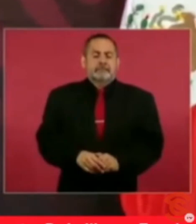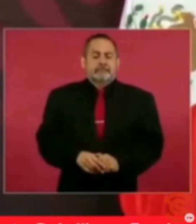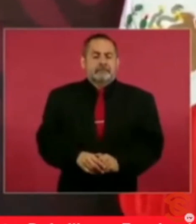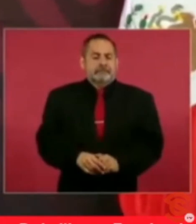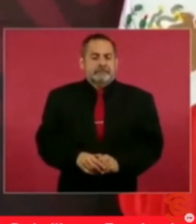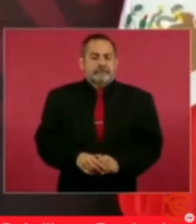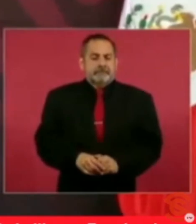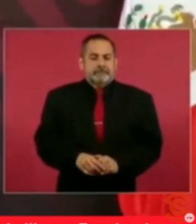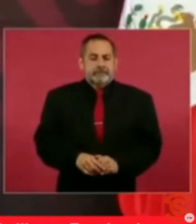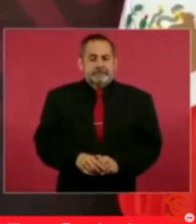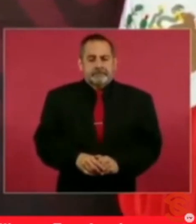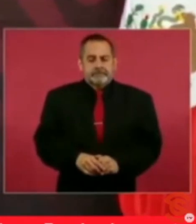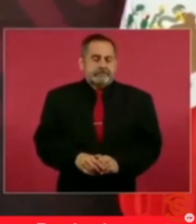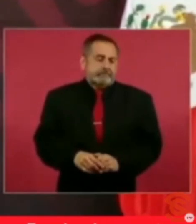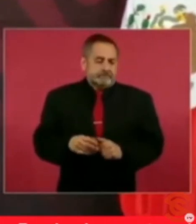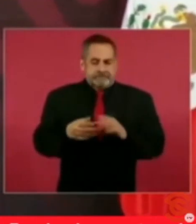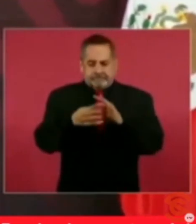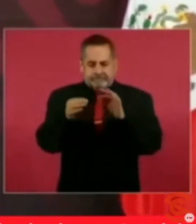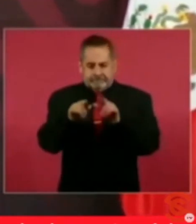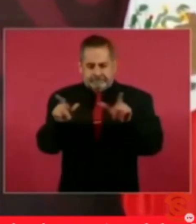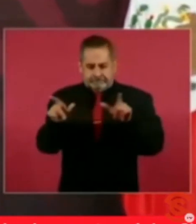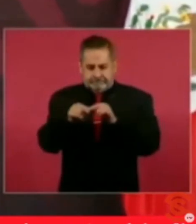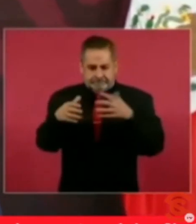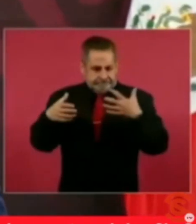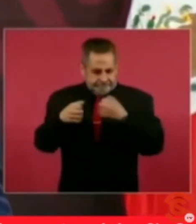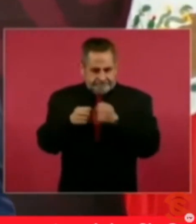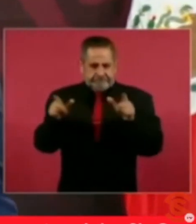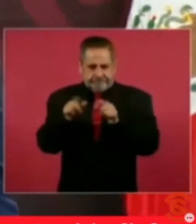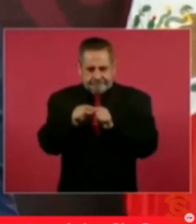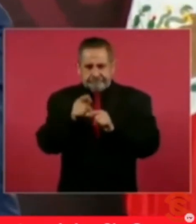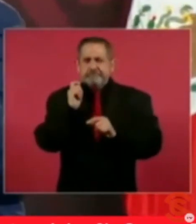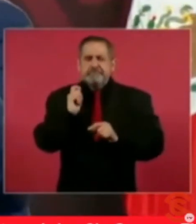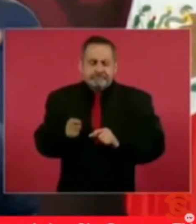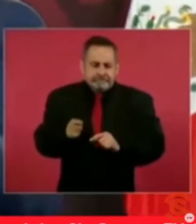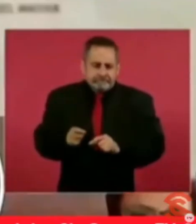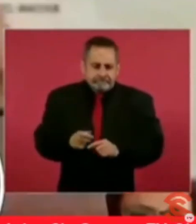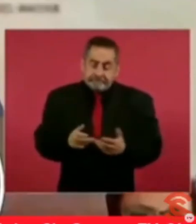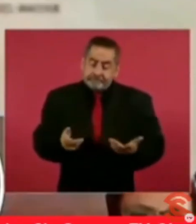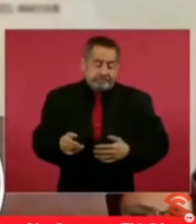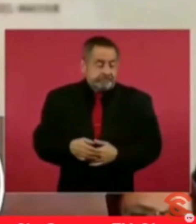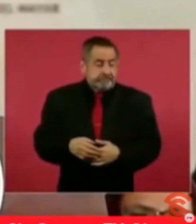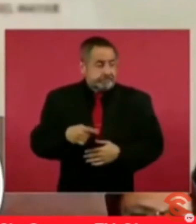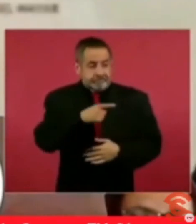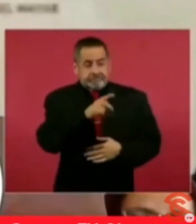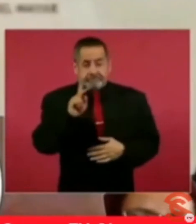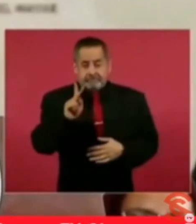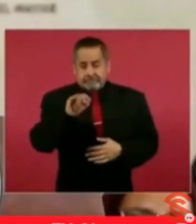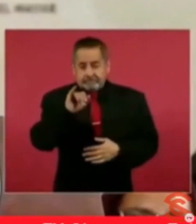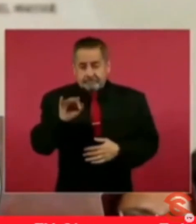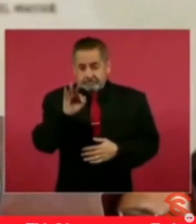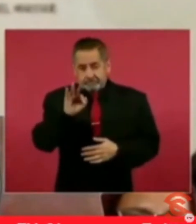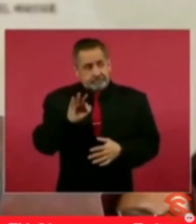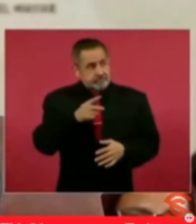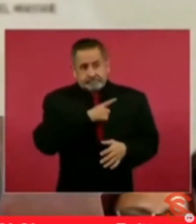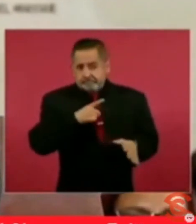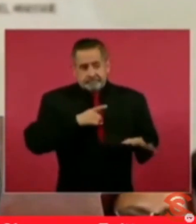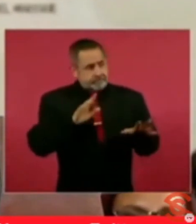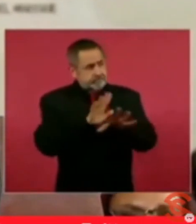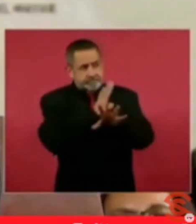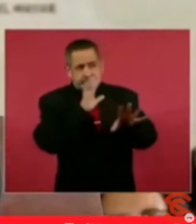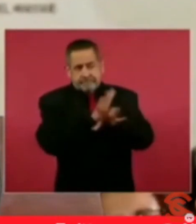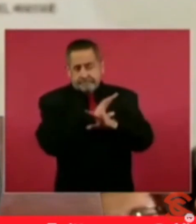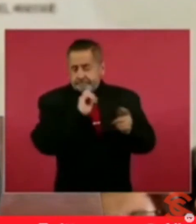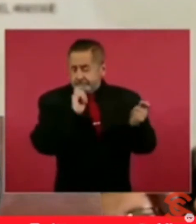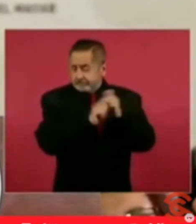el resumen, la conclusión es que hay que reformar el Poder Judicial. Sí, eso se basa. ¿Sí? Mire, le